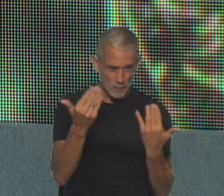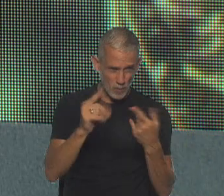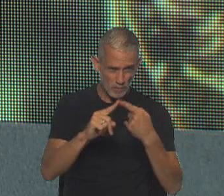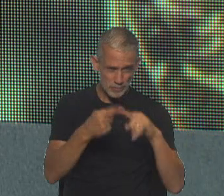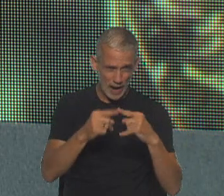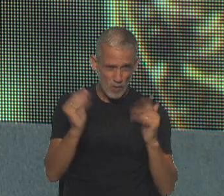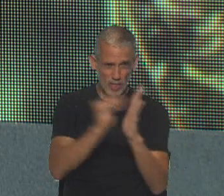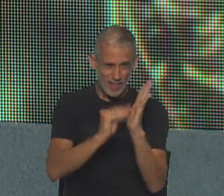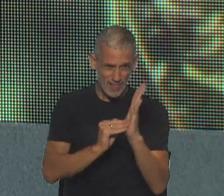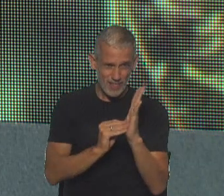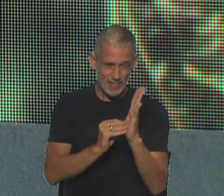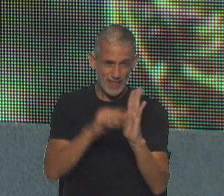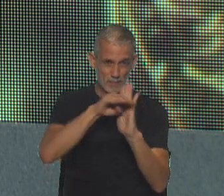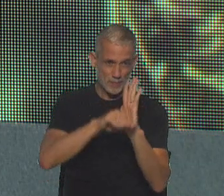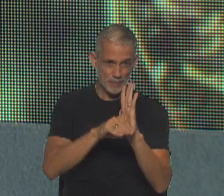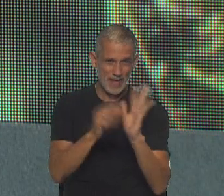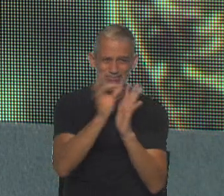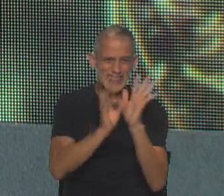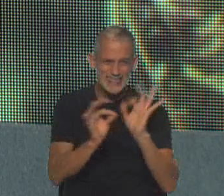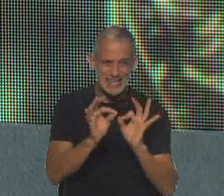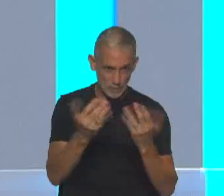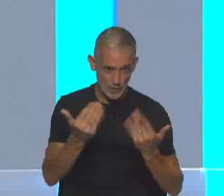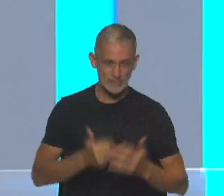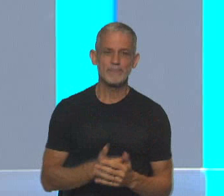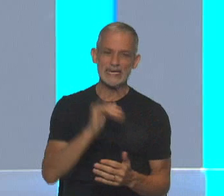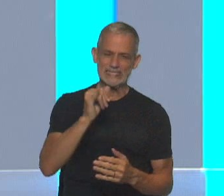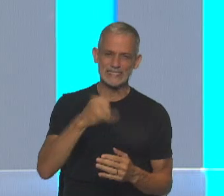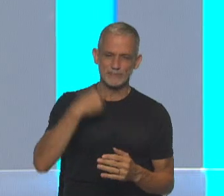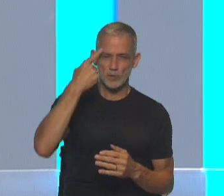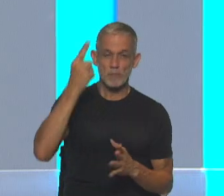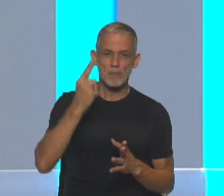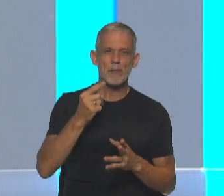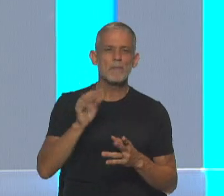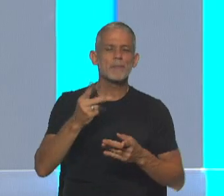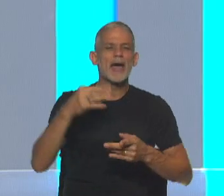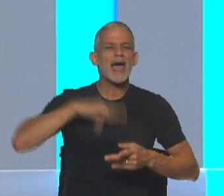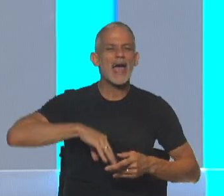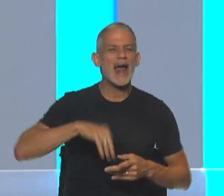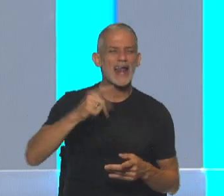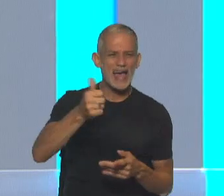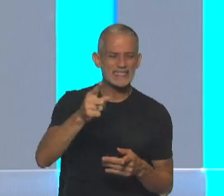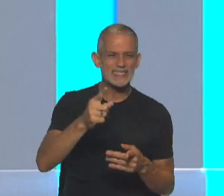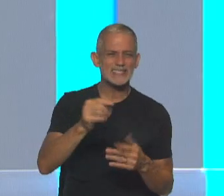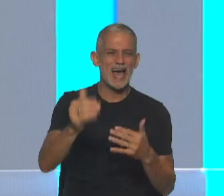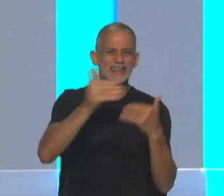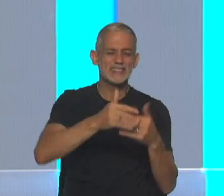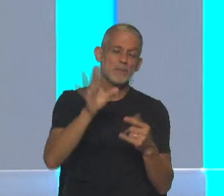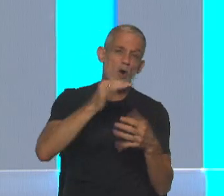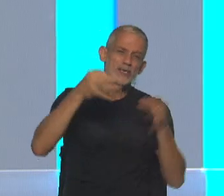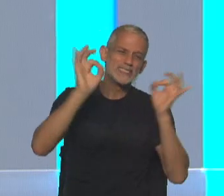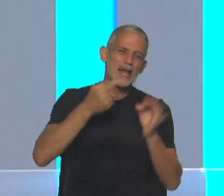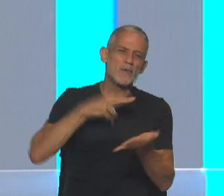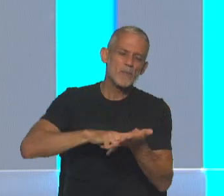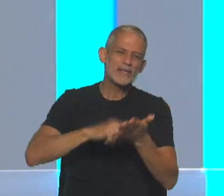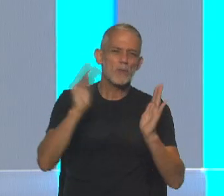a estar allí en la mesa de los detalles que se están ultimando el tema anticipo de ganancias exención de algunas